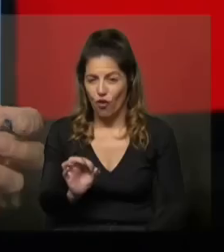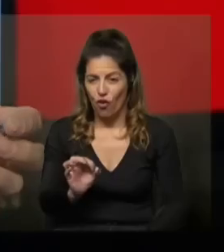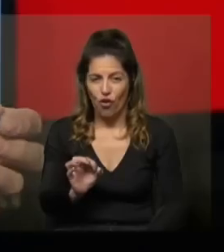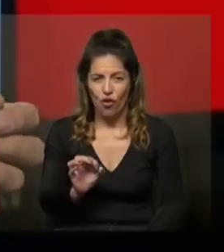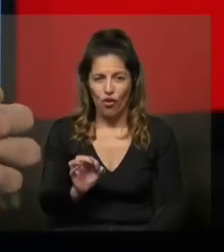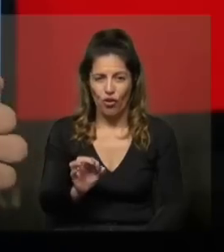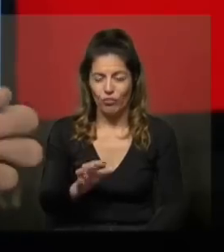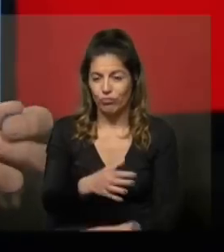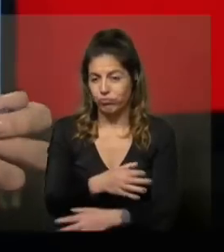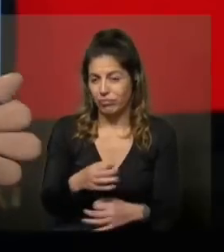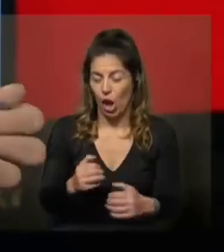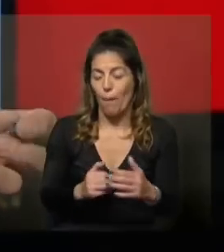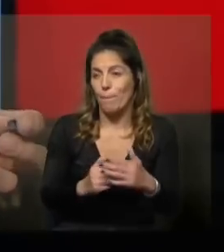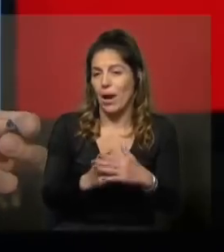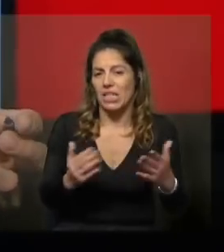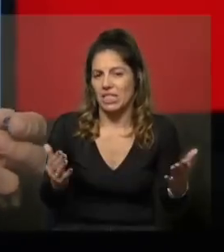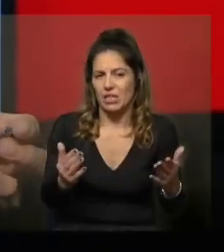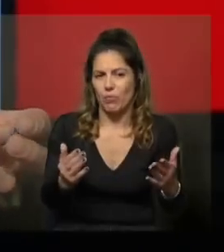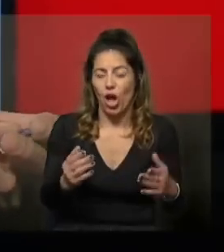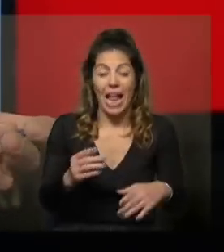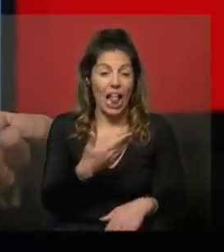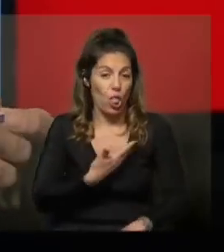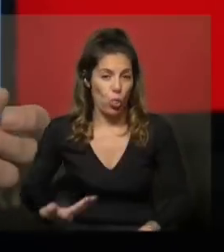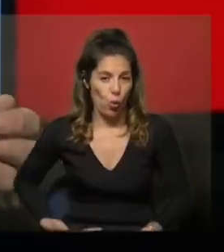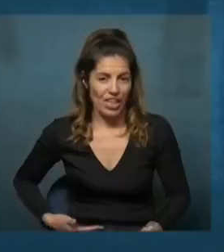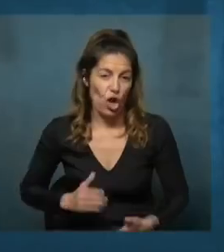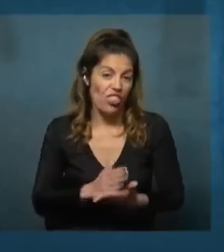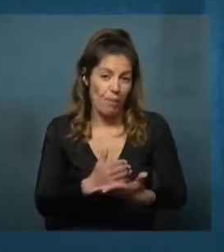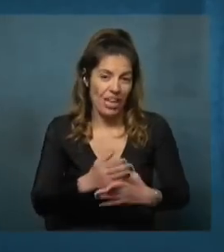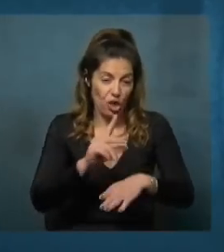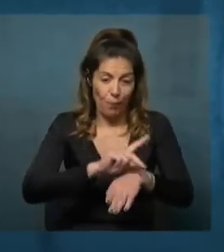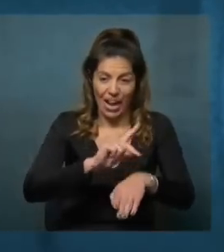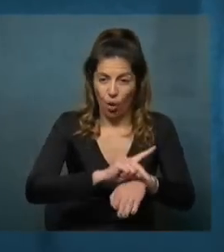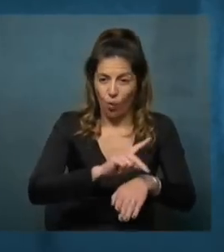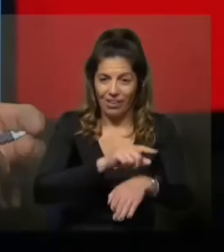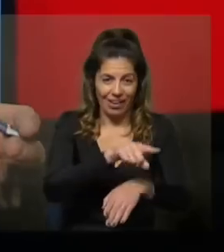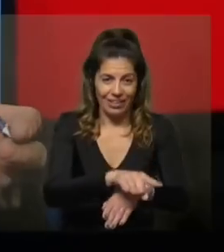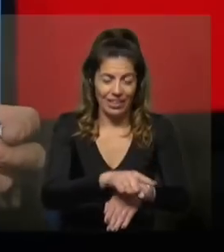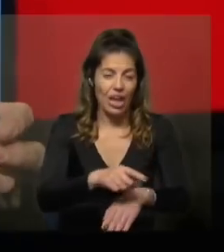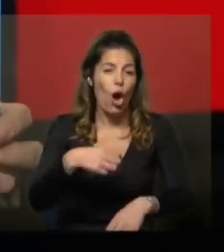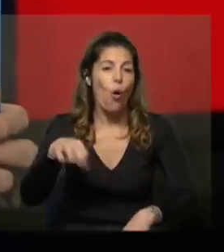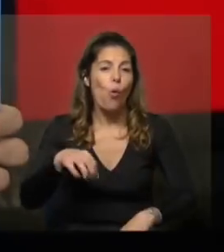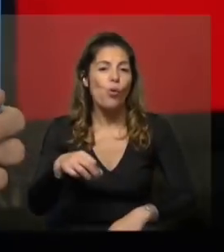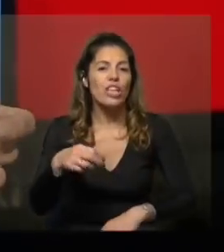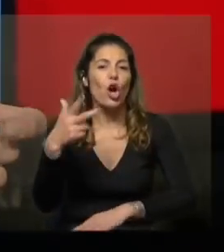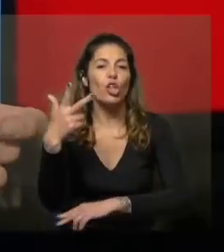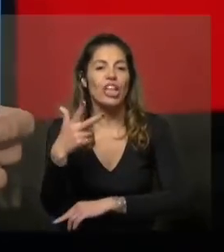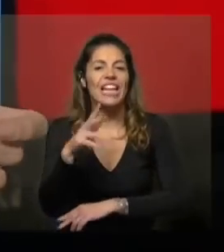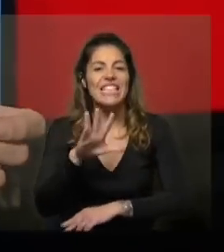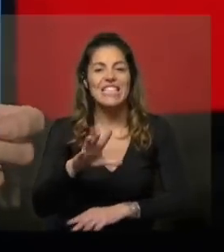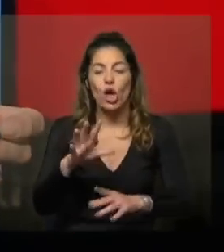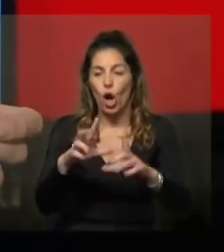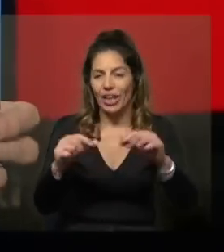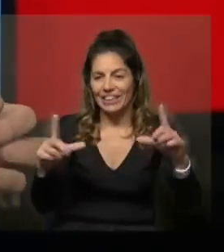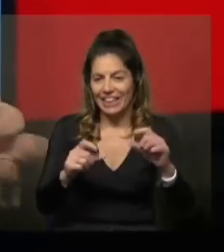señor boquera lo máximo dueño de medio Paraguay Sí sí claro el único hotel cinco estrellas era de él la radio más